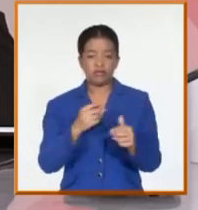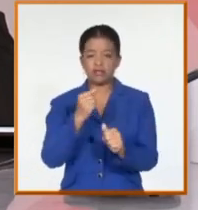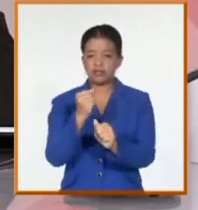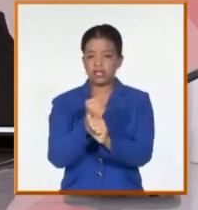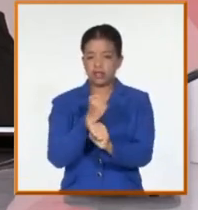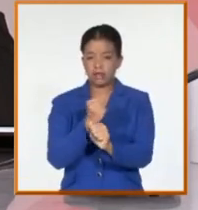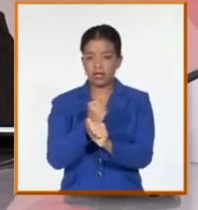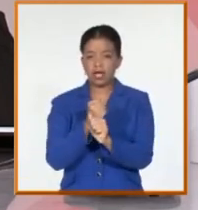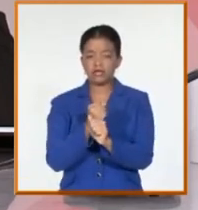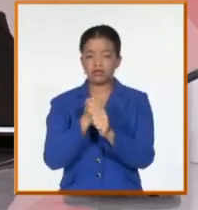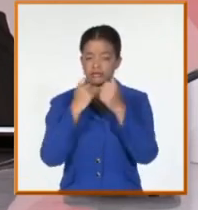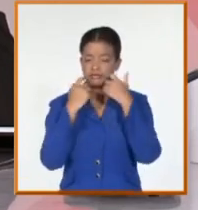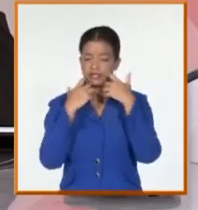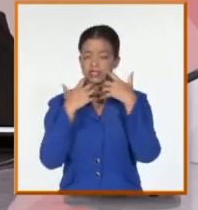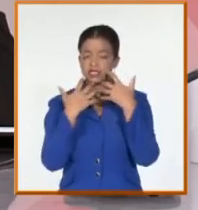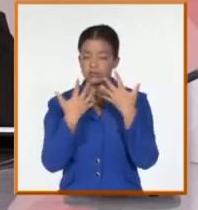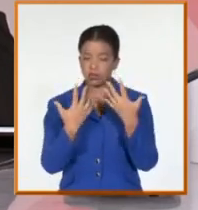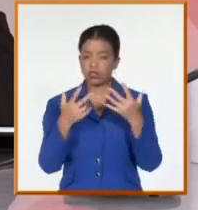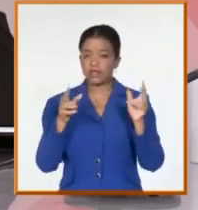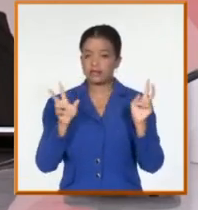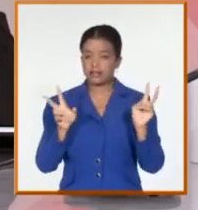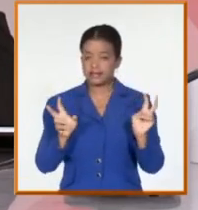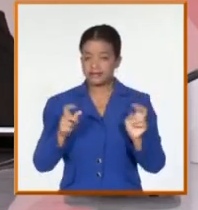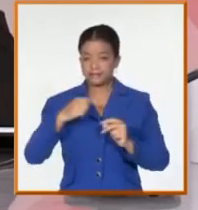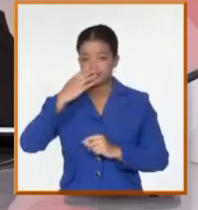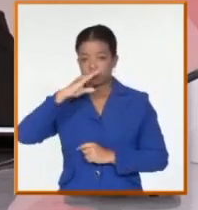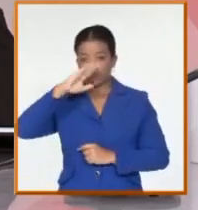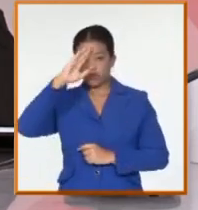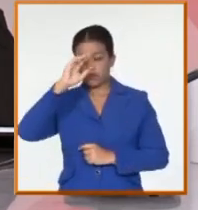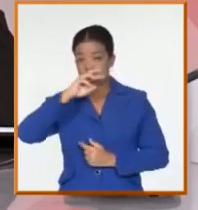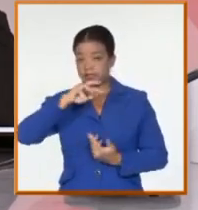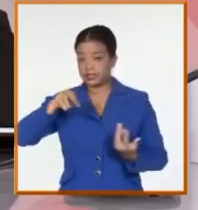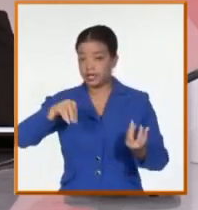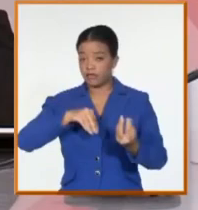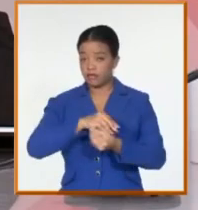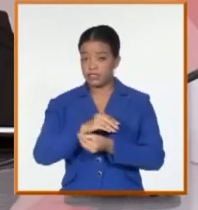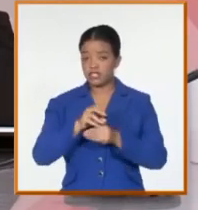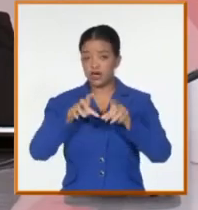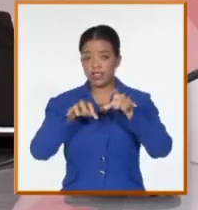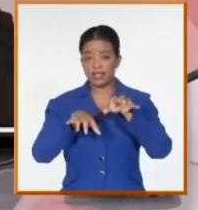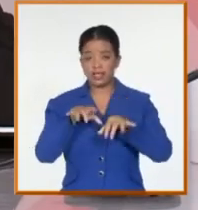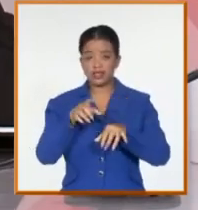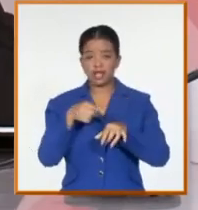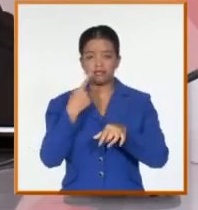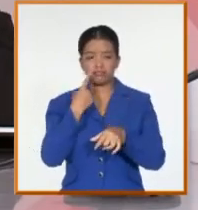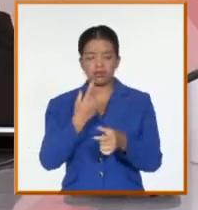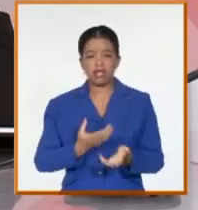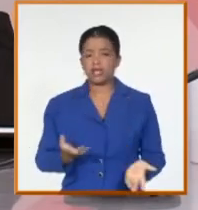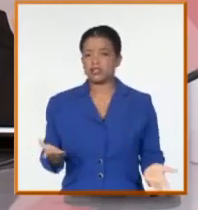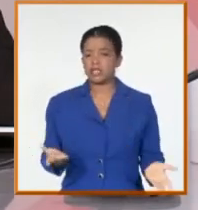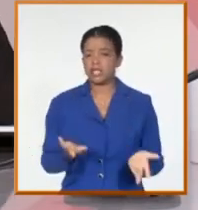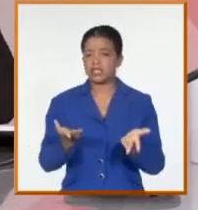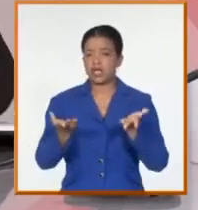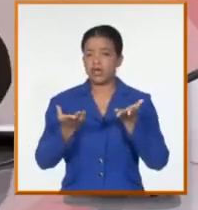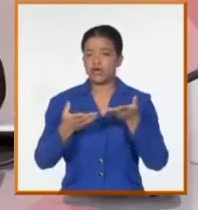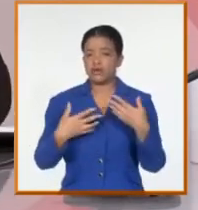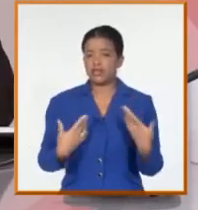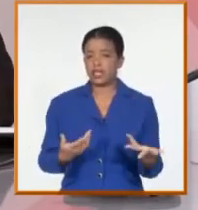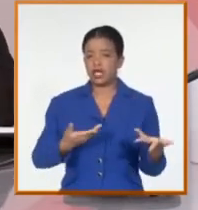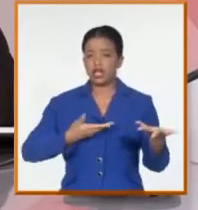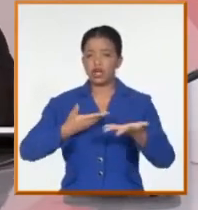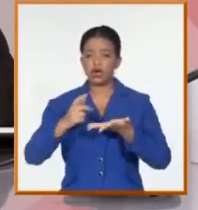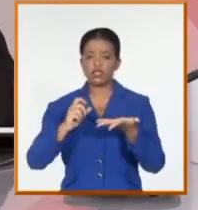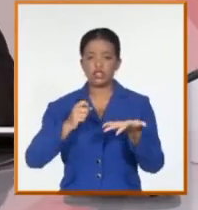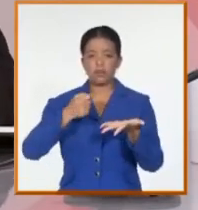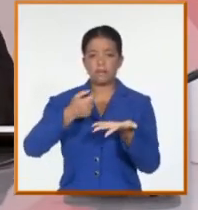este importante tema en nuestro país la transformación digital vista desde el desarrollo del comercio electrónico y los pagos